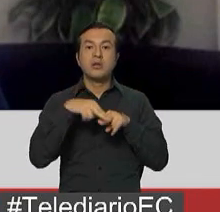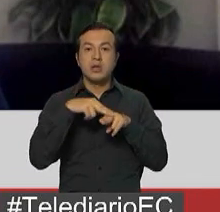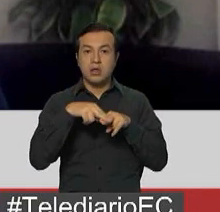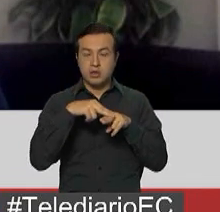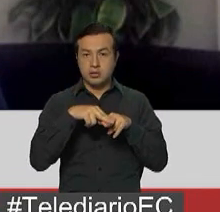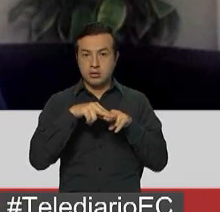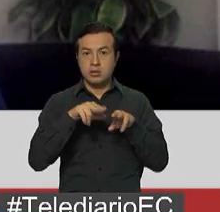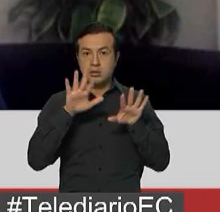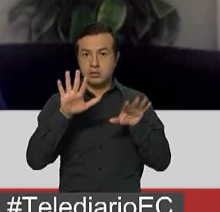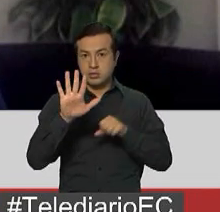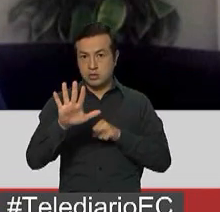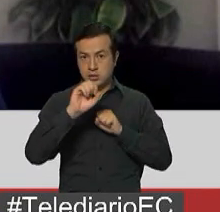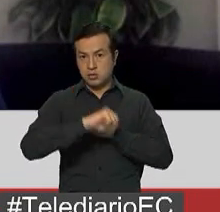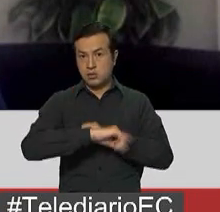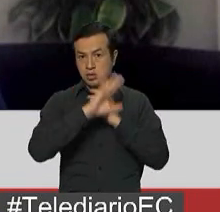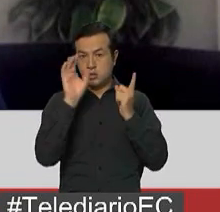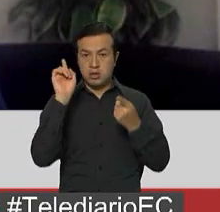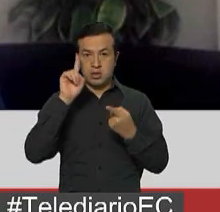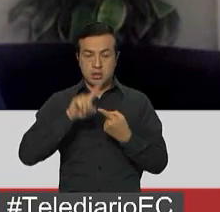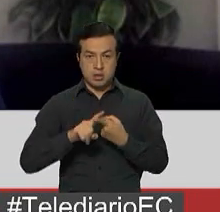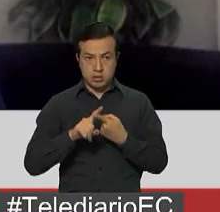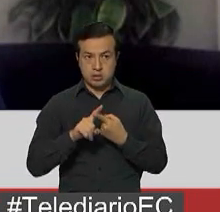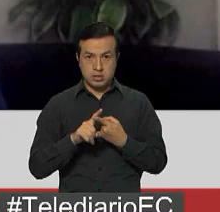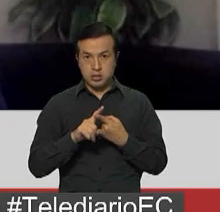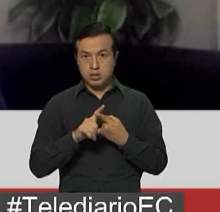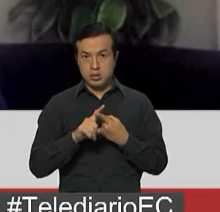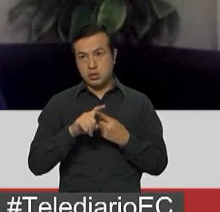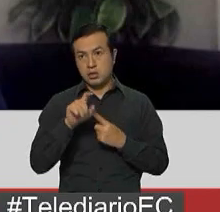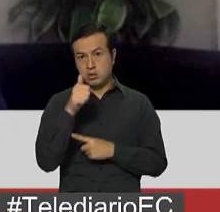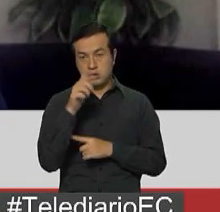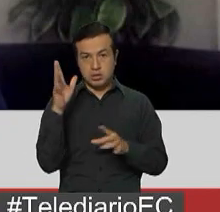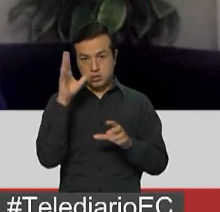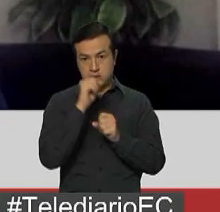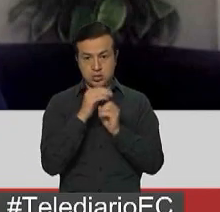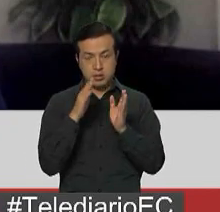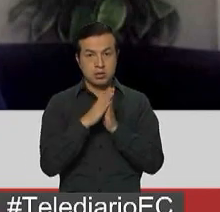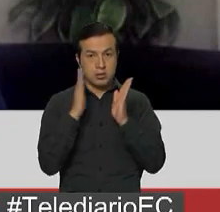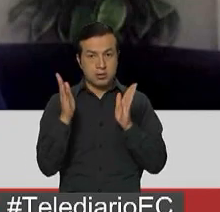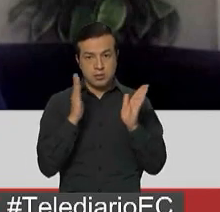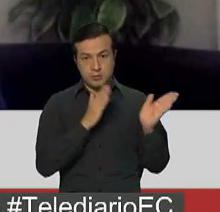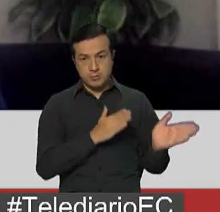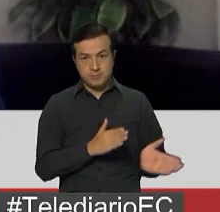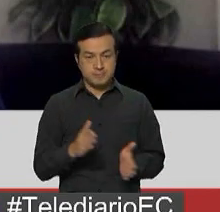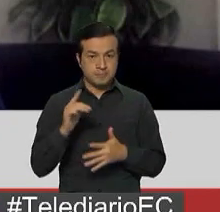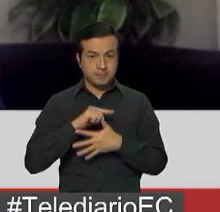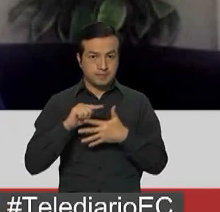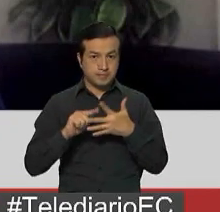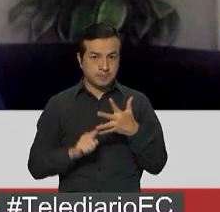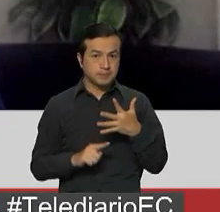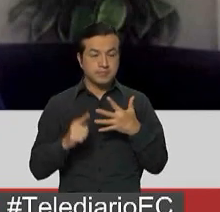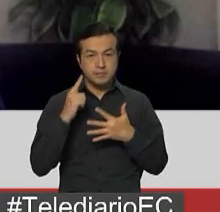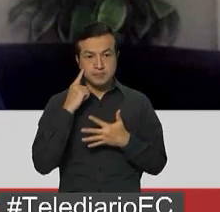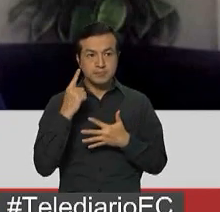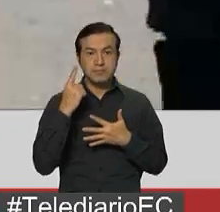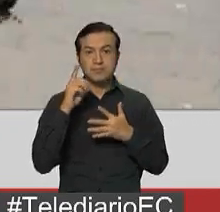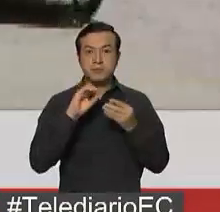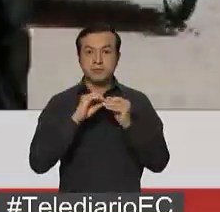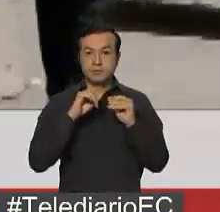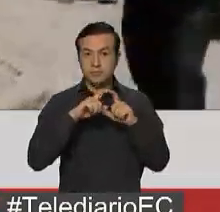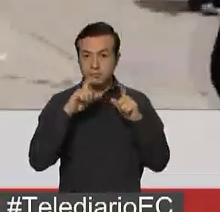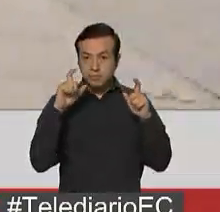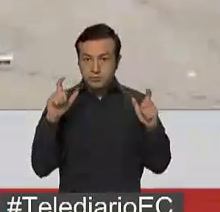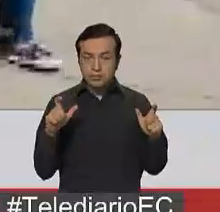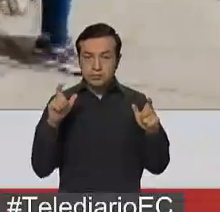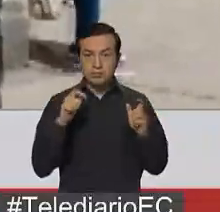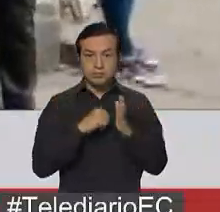desde las 5 de la mañana hasta las 22 horas conforme las restricciones del número de placa la